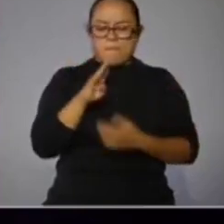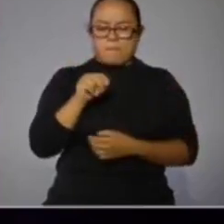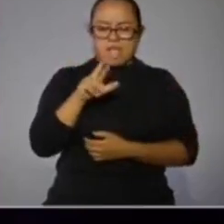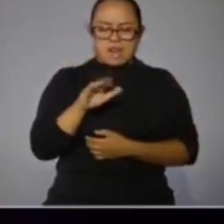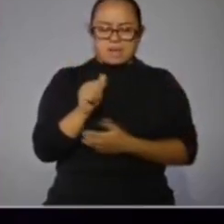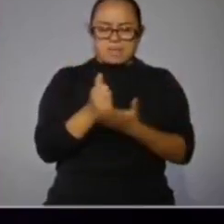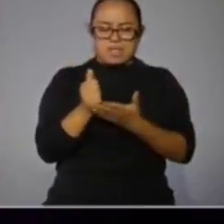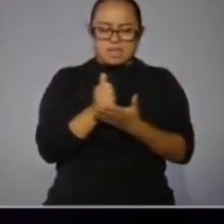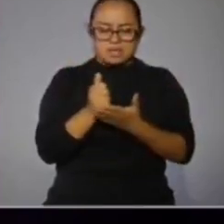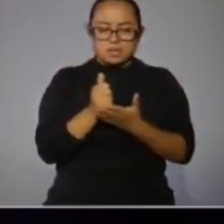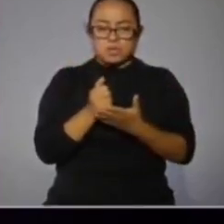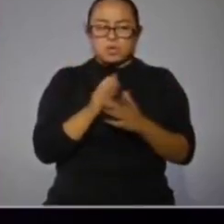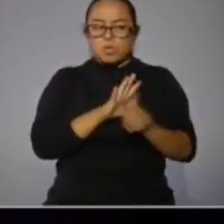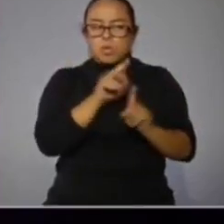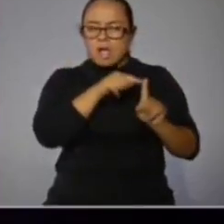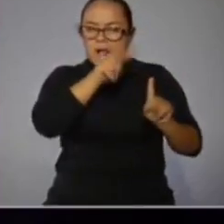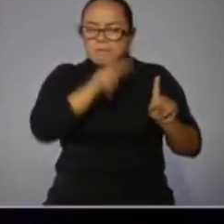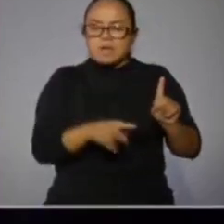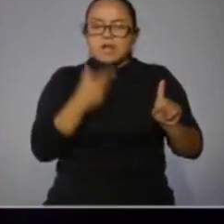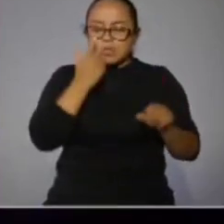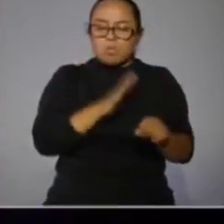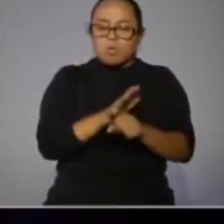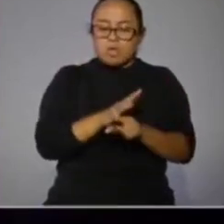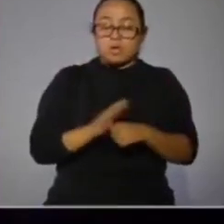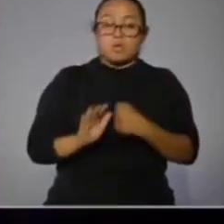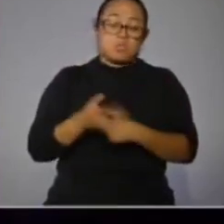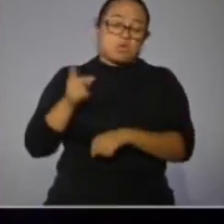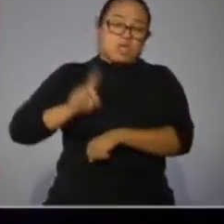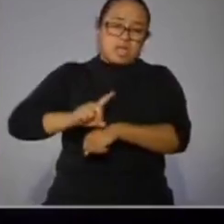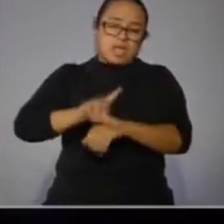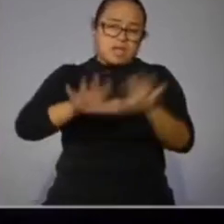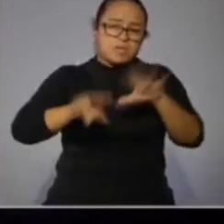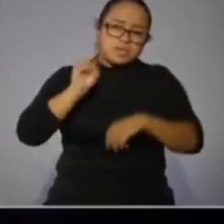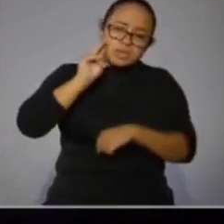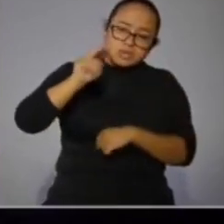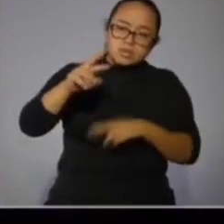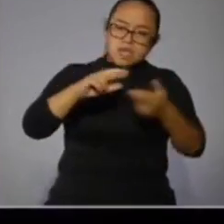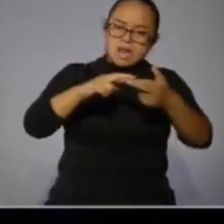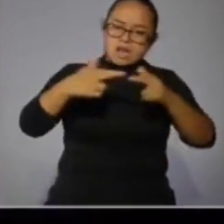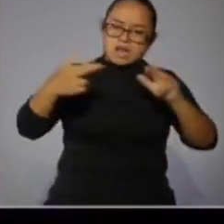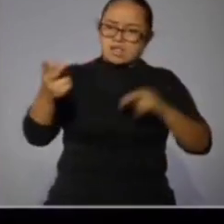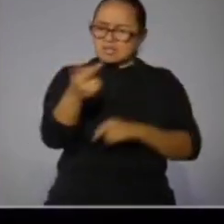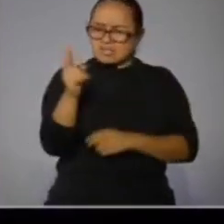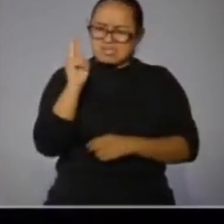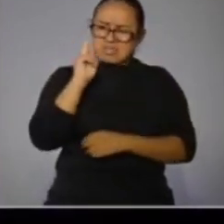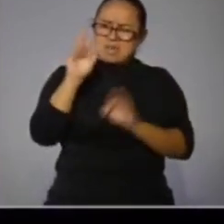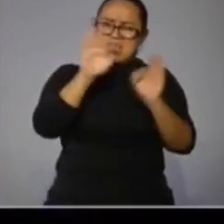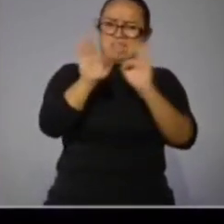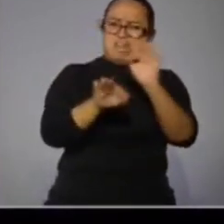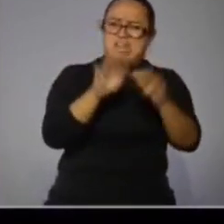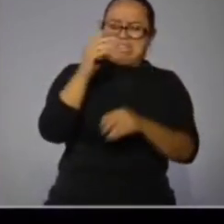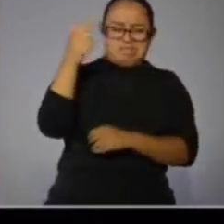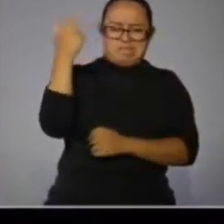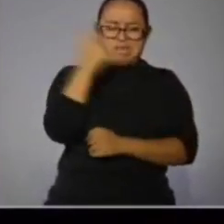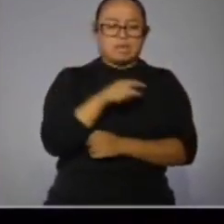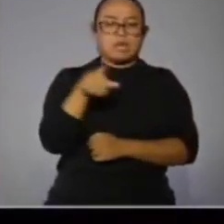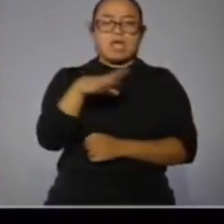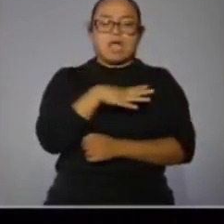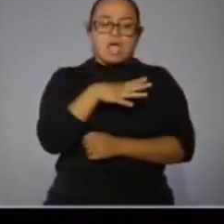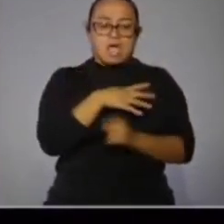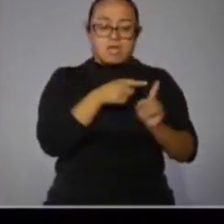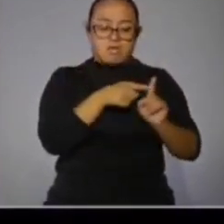Porque creo que sucede a diario que hay relaciones violentas en las que existe